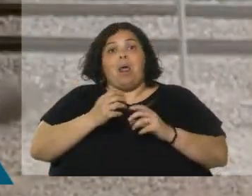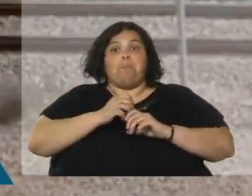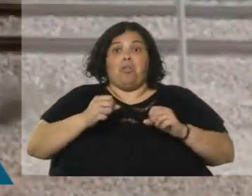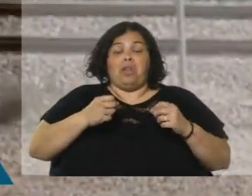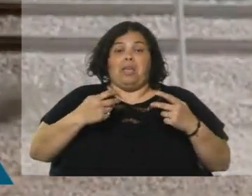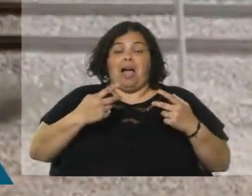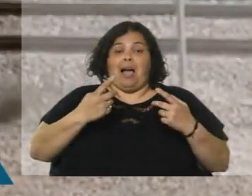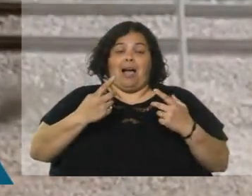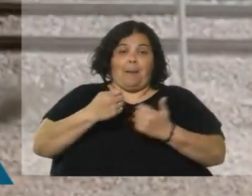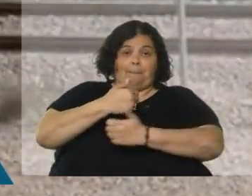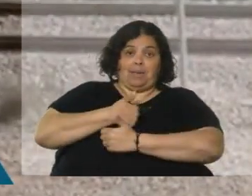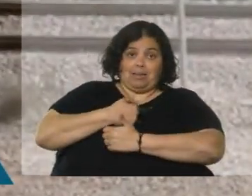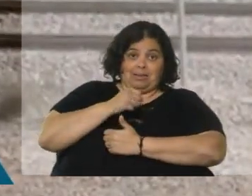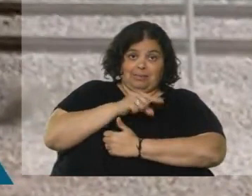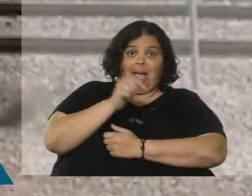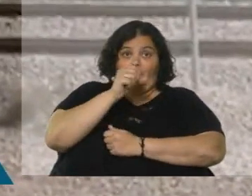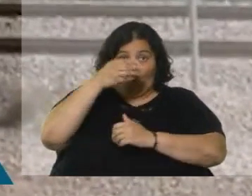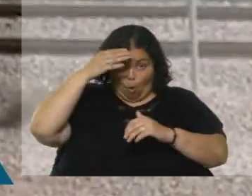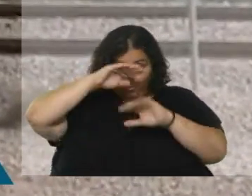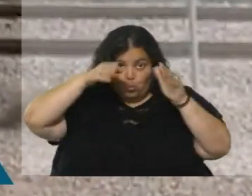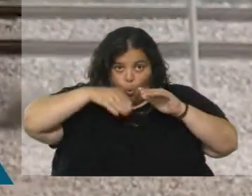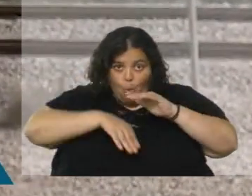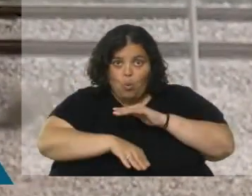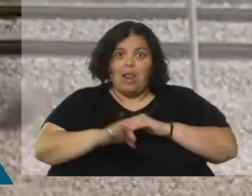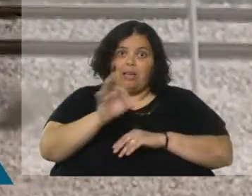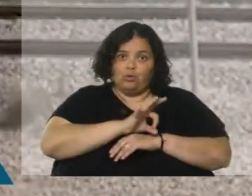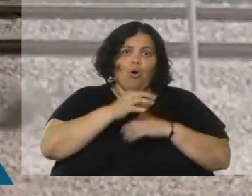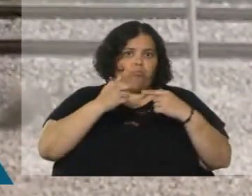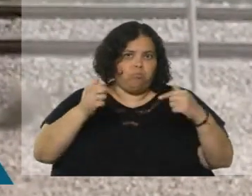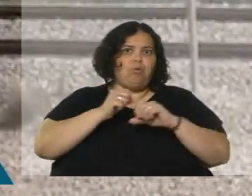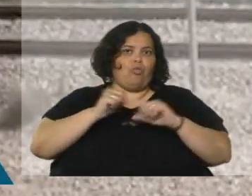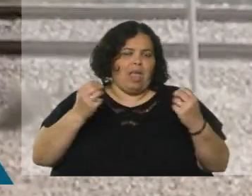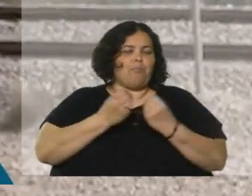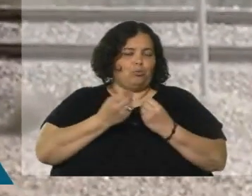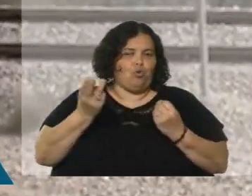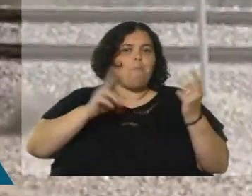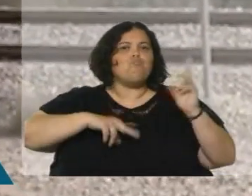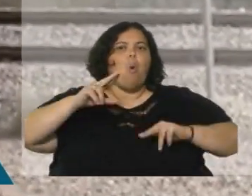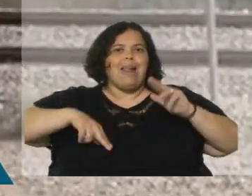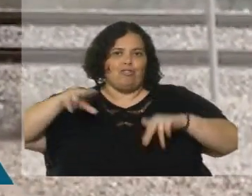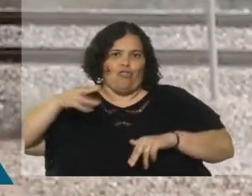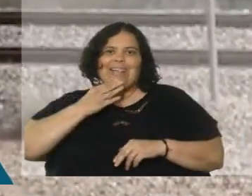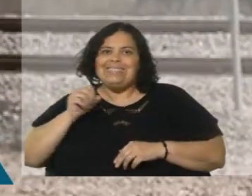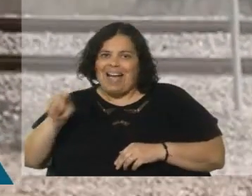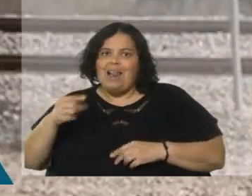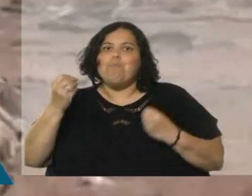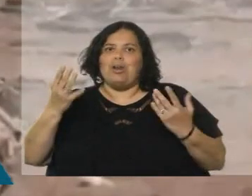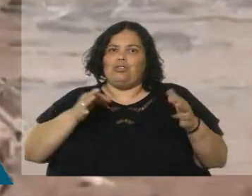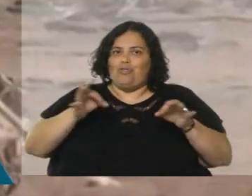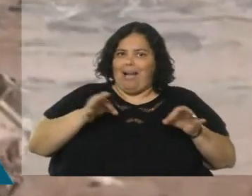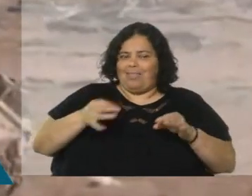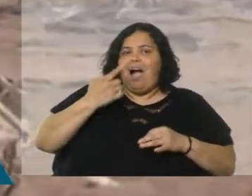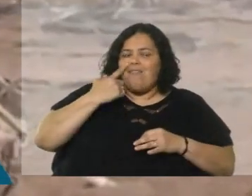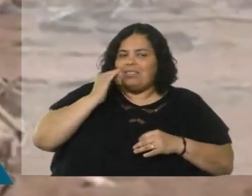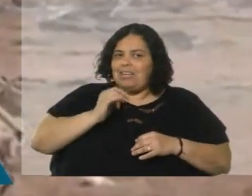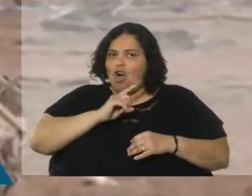dejar las milicias o los kilómetros de túneles subterráneos lo que podría causar muchas víctimas mortales de la parte israelí a esto se añade la cuestión